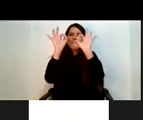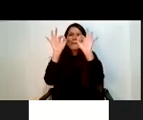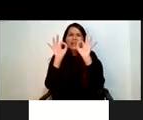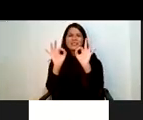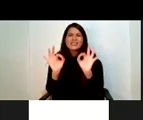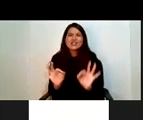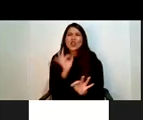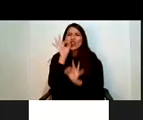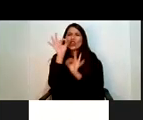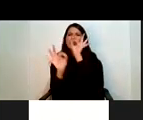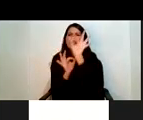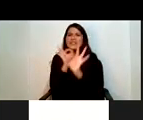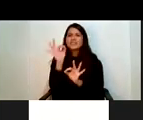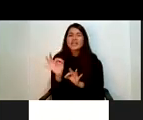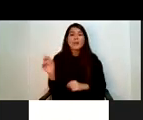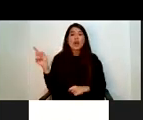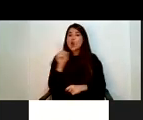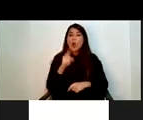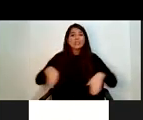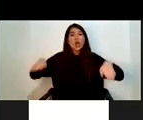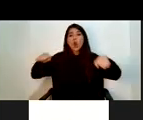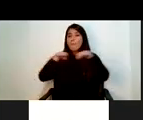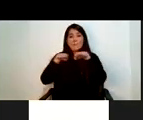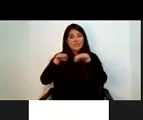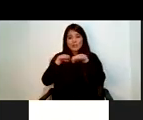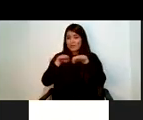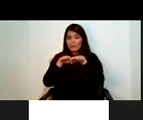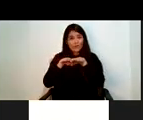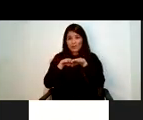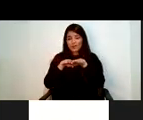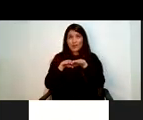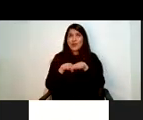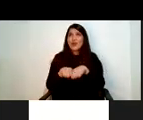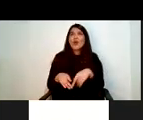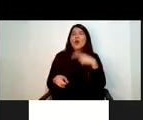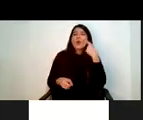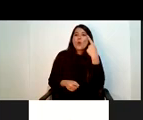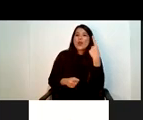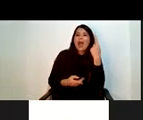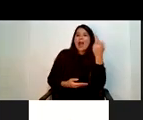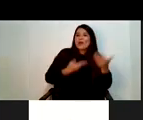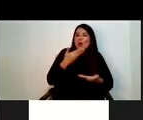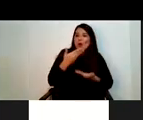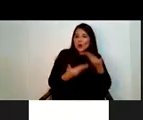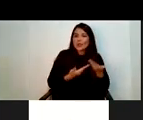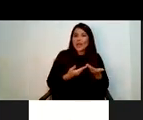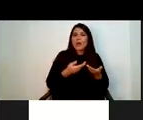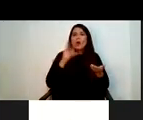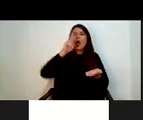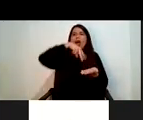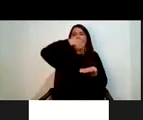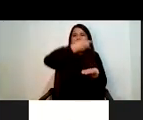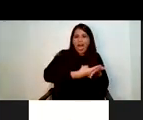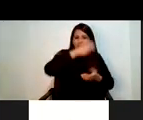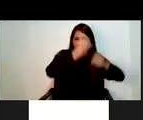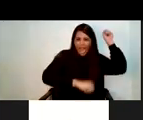posibles, porque no va a ser lo mismo, ¿cierto? Una conducta como tirarse al suelo y llorar,